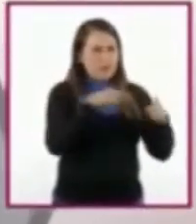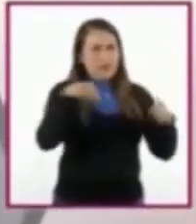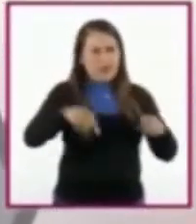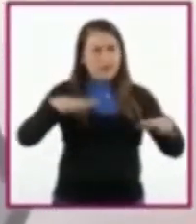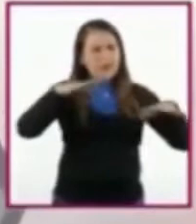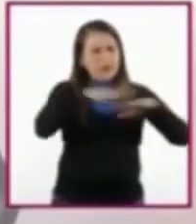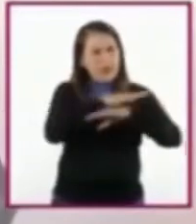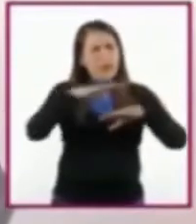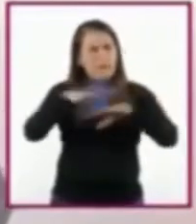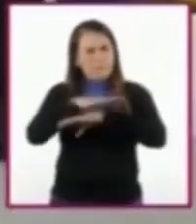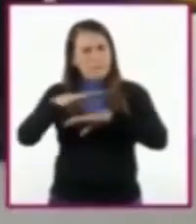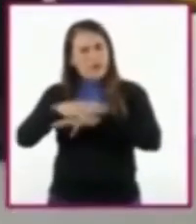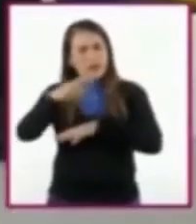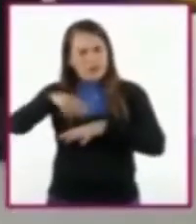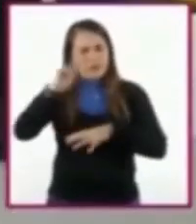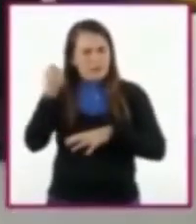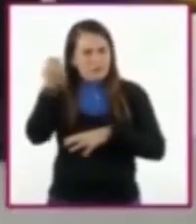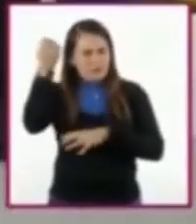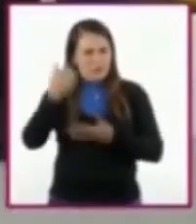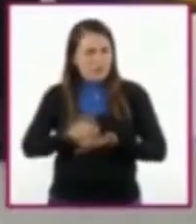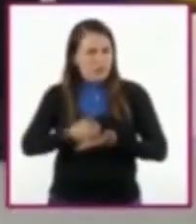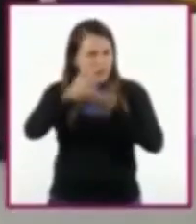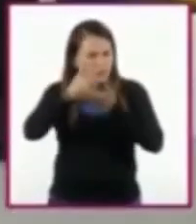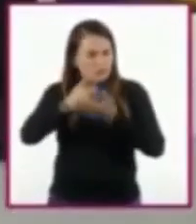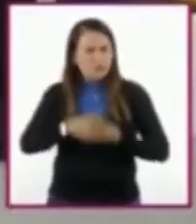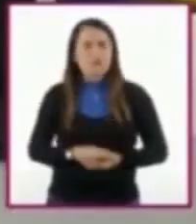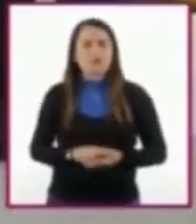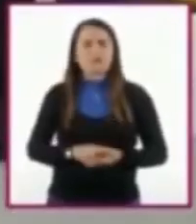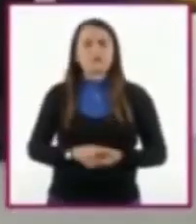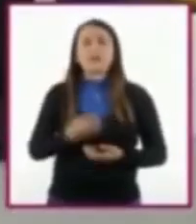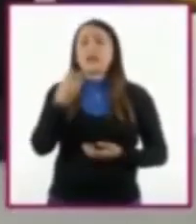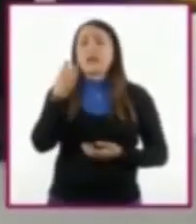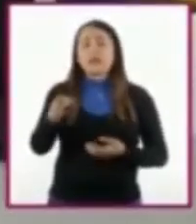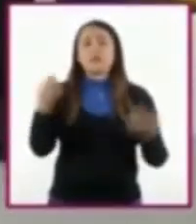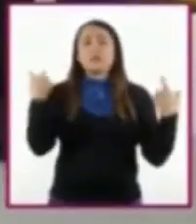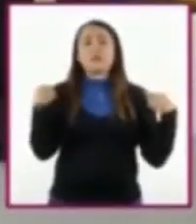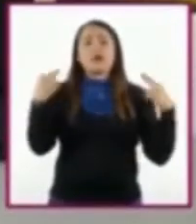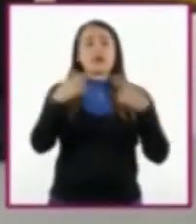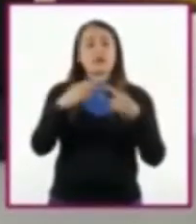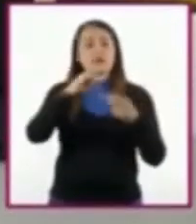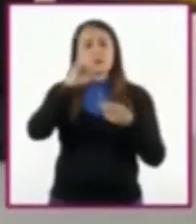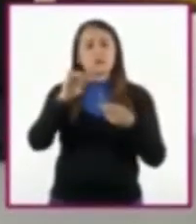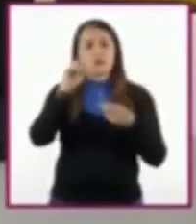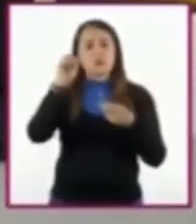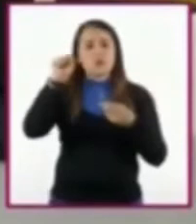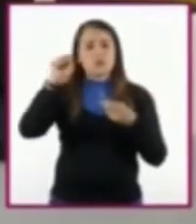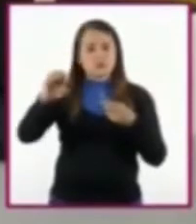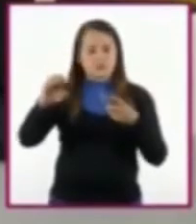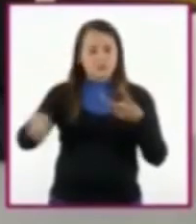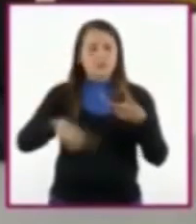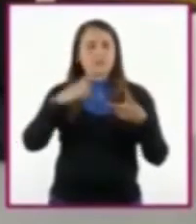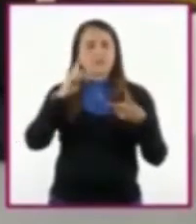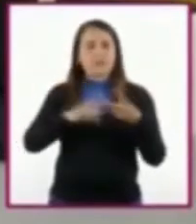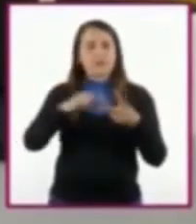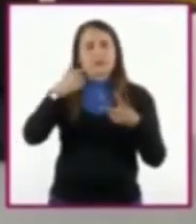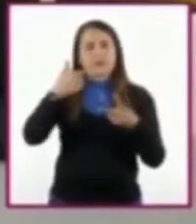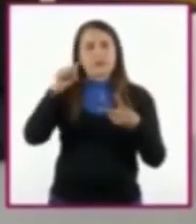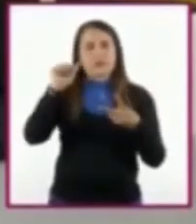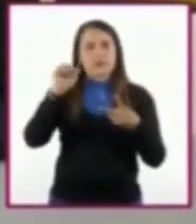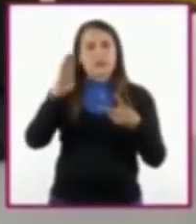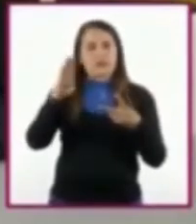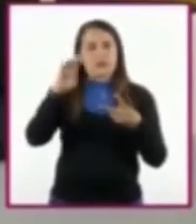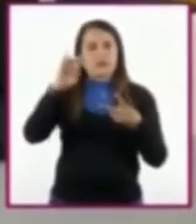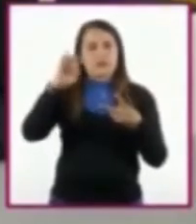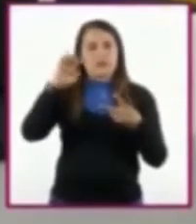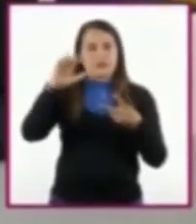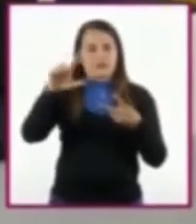campos tecnológicos. Para ello, contamos con la presencia de los maestros José Carlos Guerrero Muñoz y Gabriel